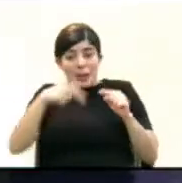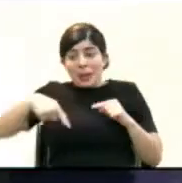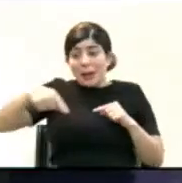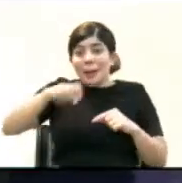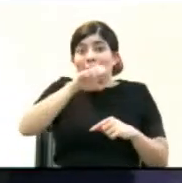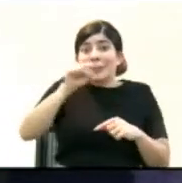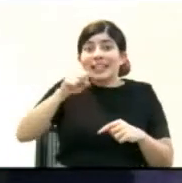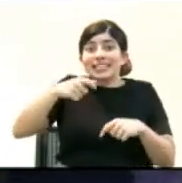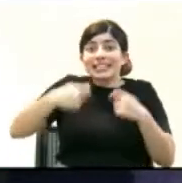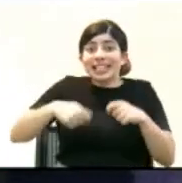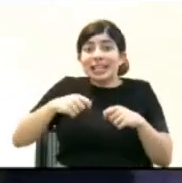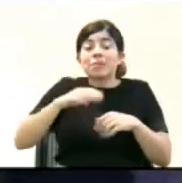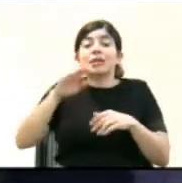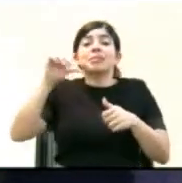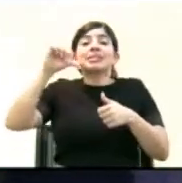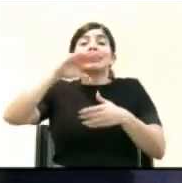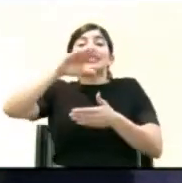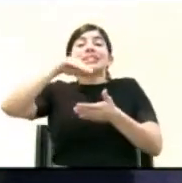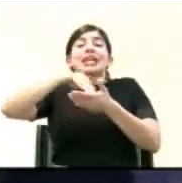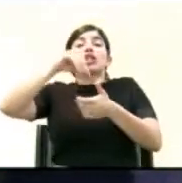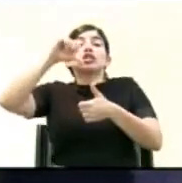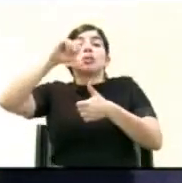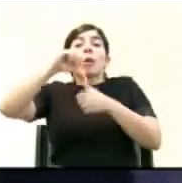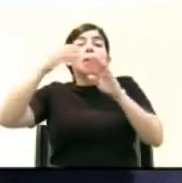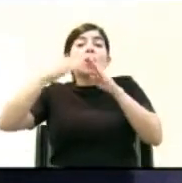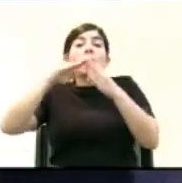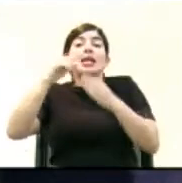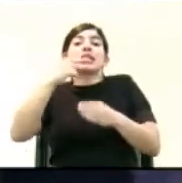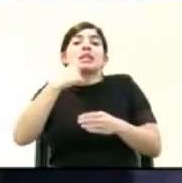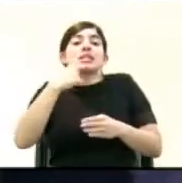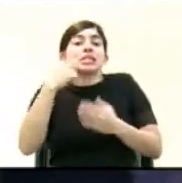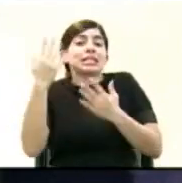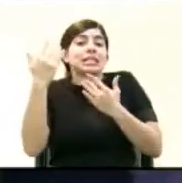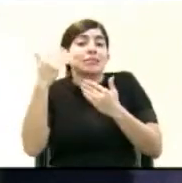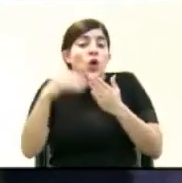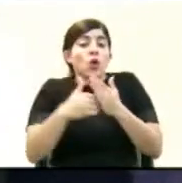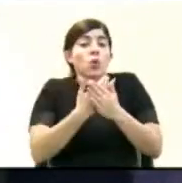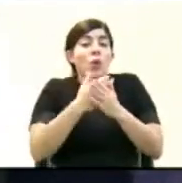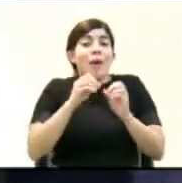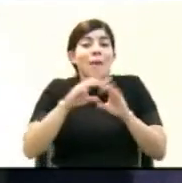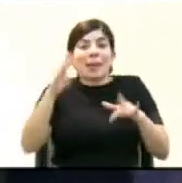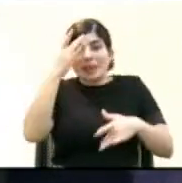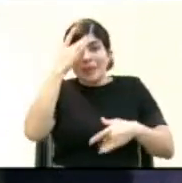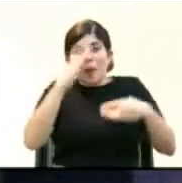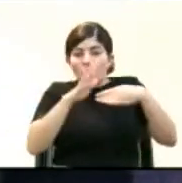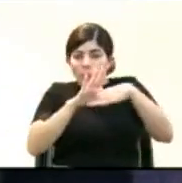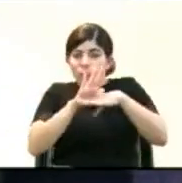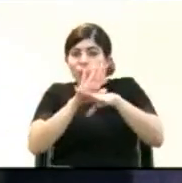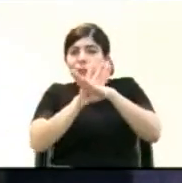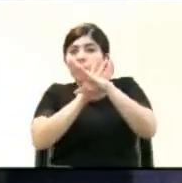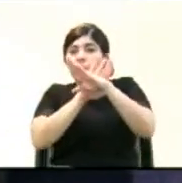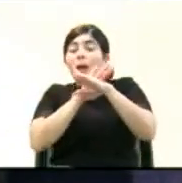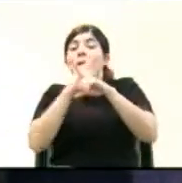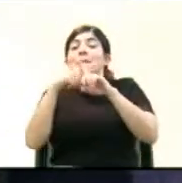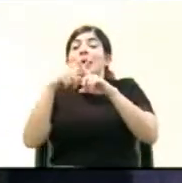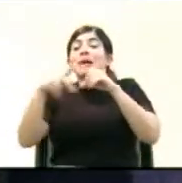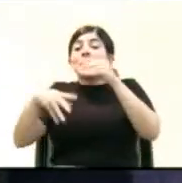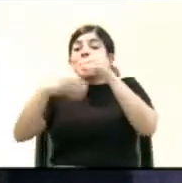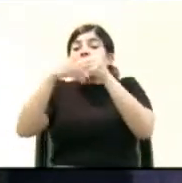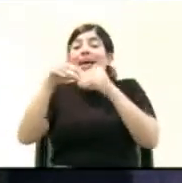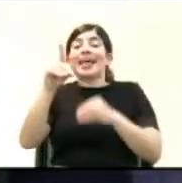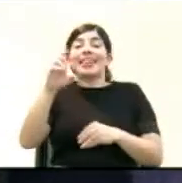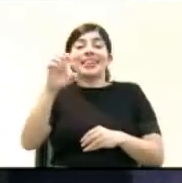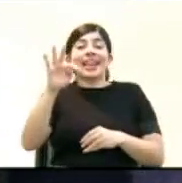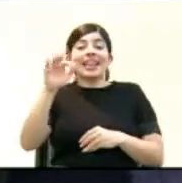que ya inclusive el Centro Centroamericano de Población había dicho que se espera el pico de esta nueva pandemia, pero que hay que sumarle la presencia de Delta, pero también